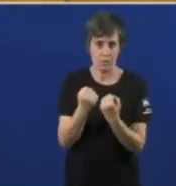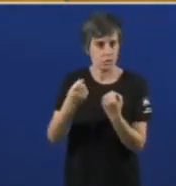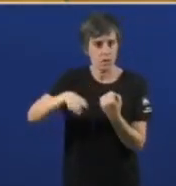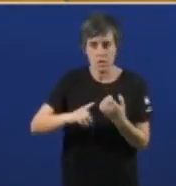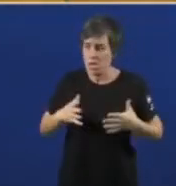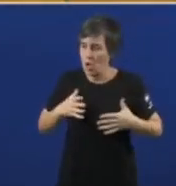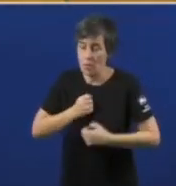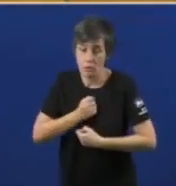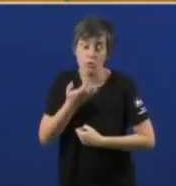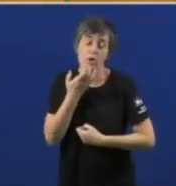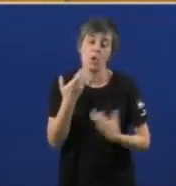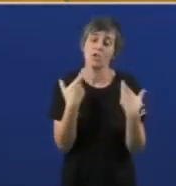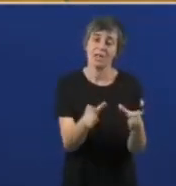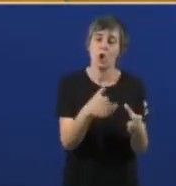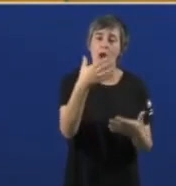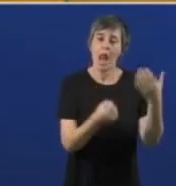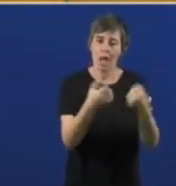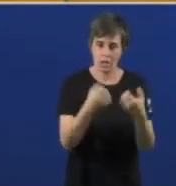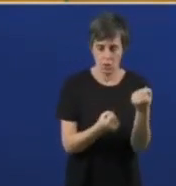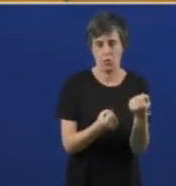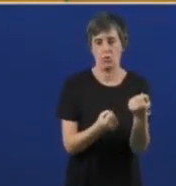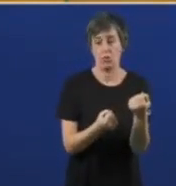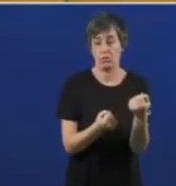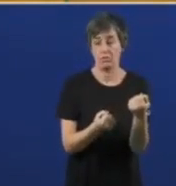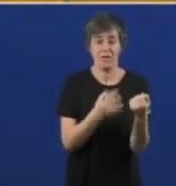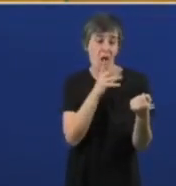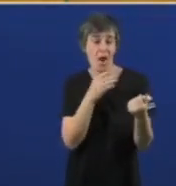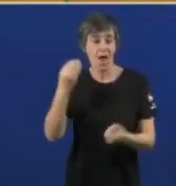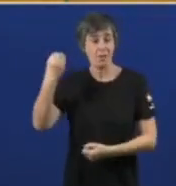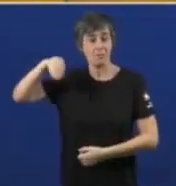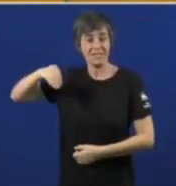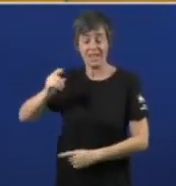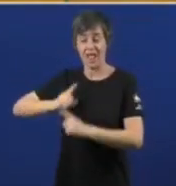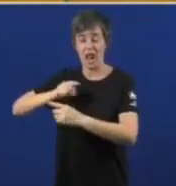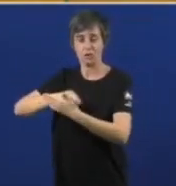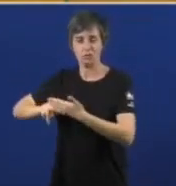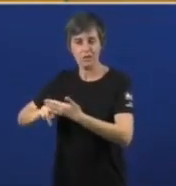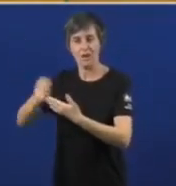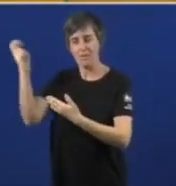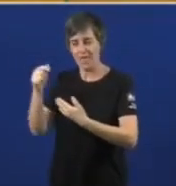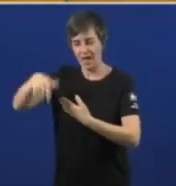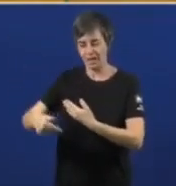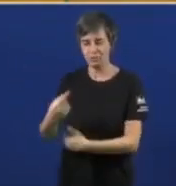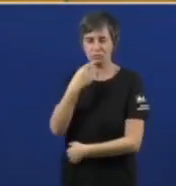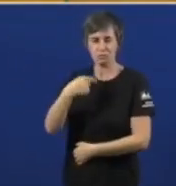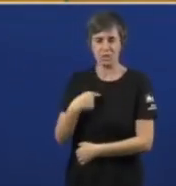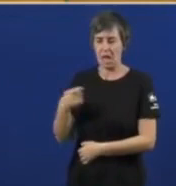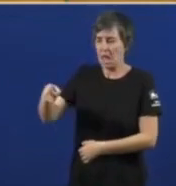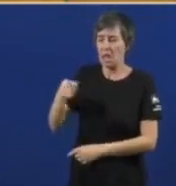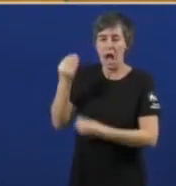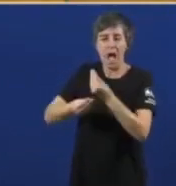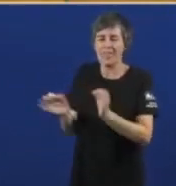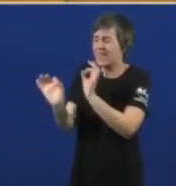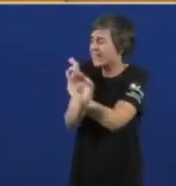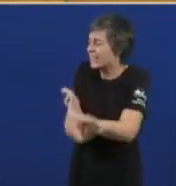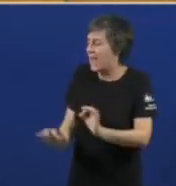o sector lácteo, o presidente da Xunta ven aquí a seguir dicíndonos que non vai a facer absolutamente